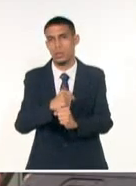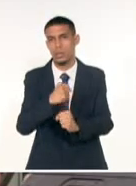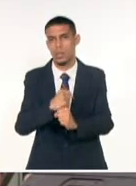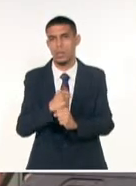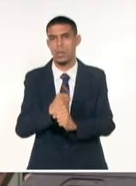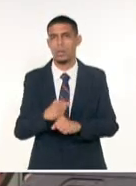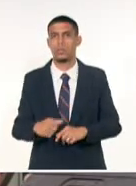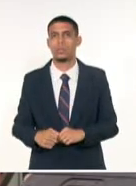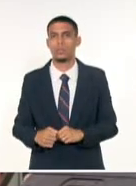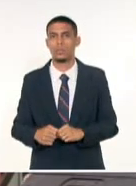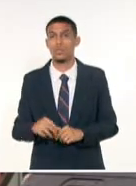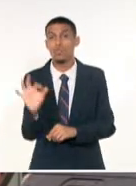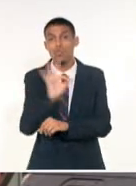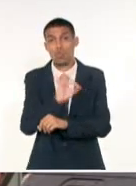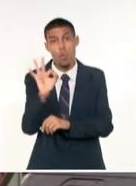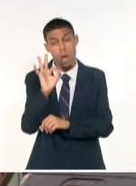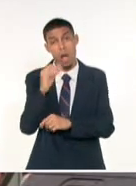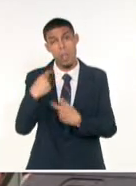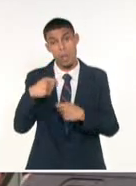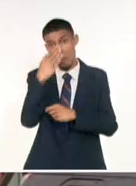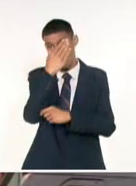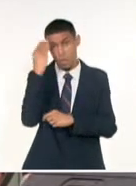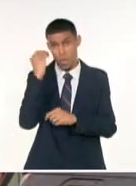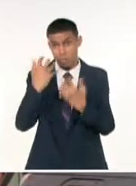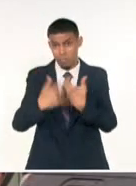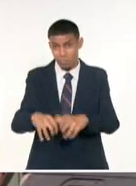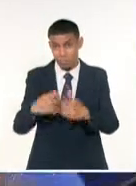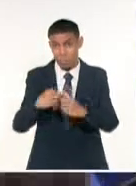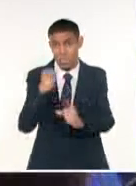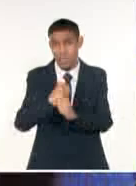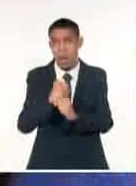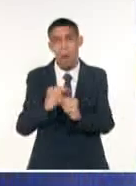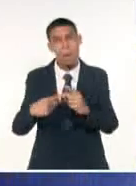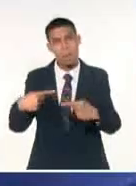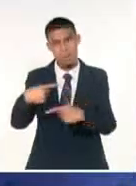No olvidar jamás que la productividad del trabajo es lo primero.